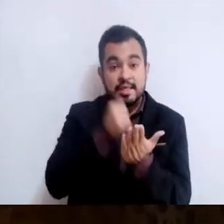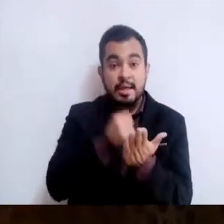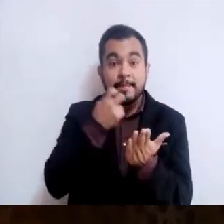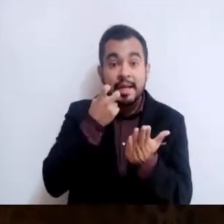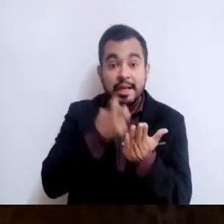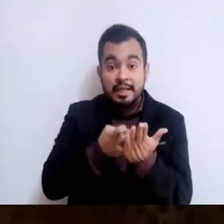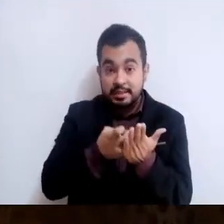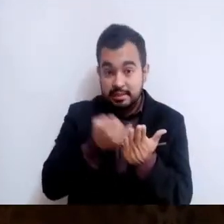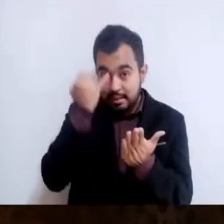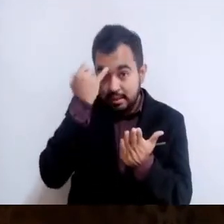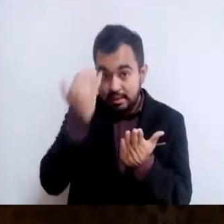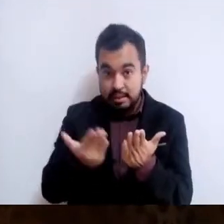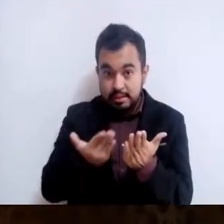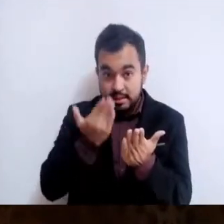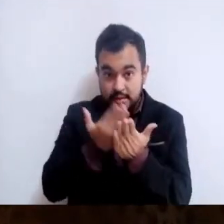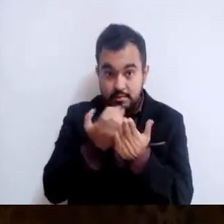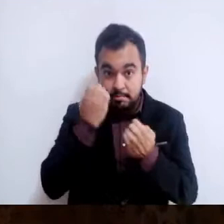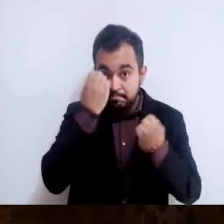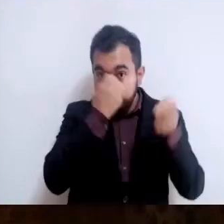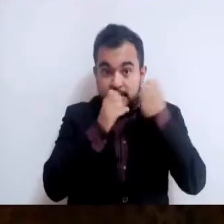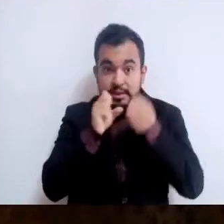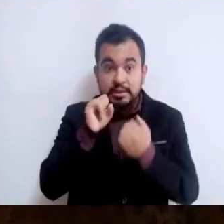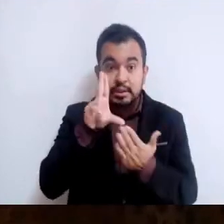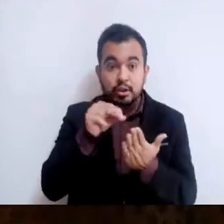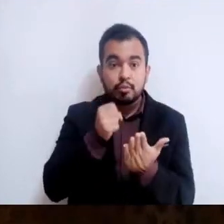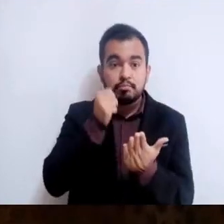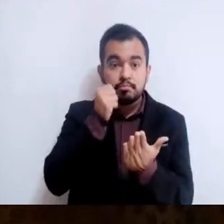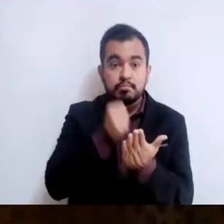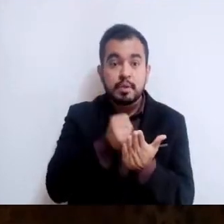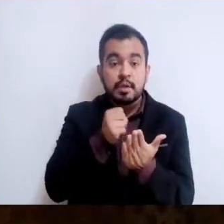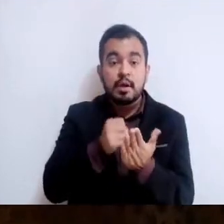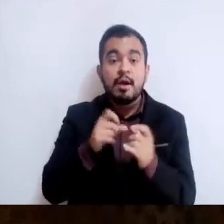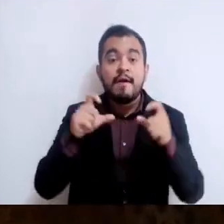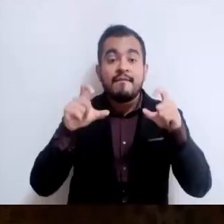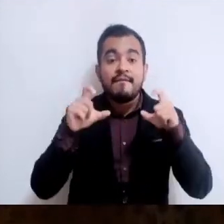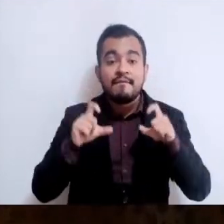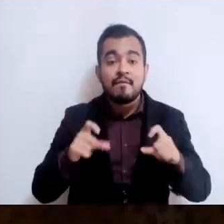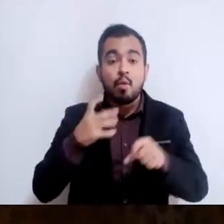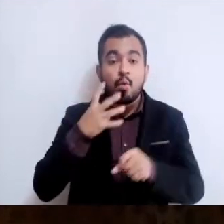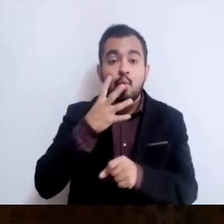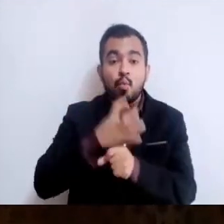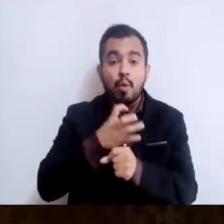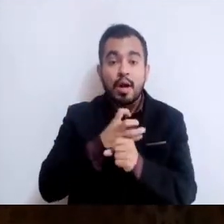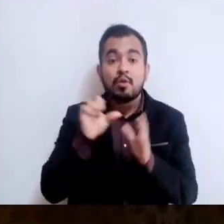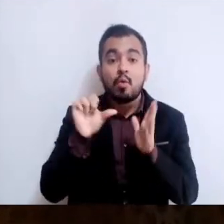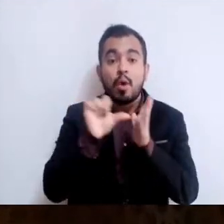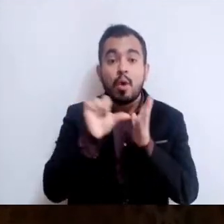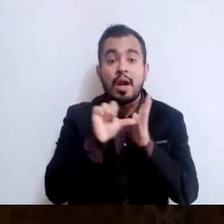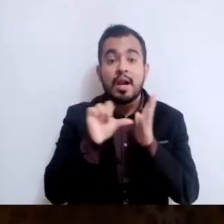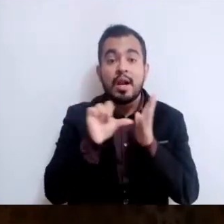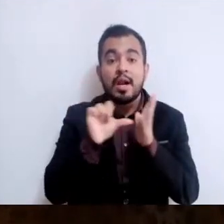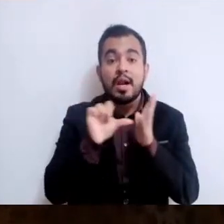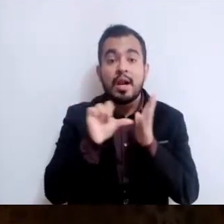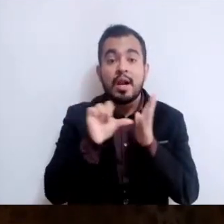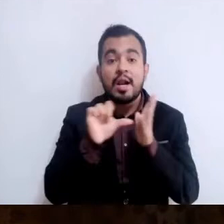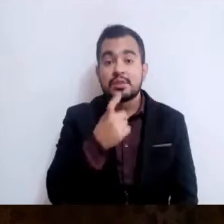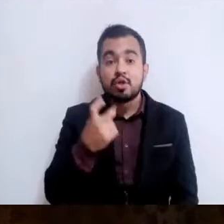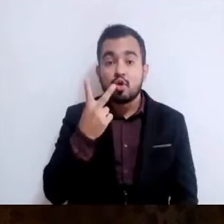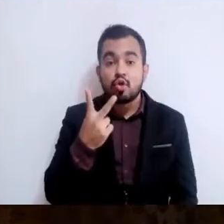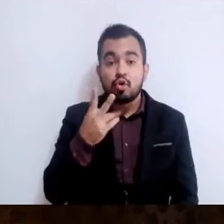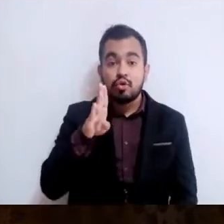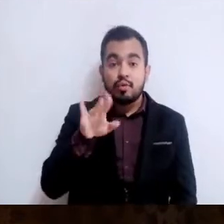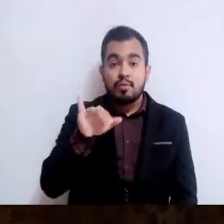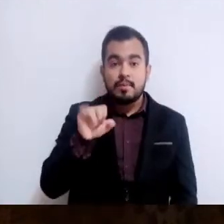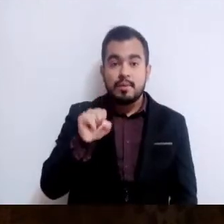de decreto por el que se adiciona la fracción cuarta al artículo 402 bis del Código Civil